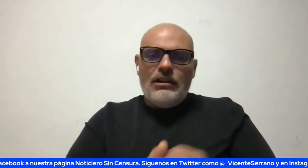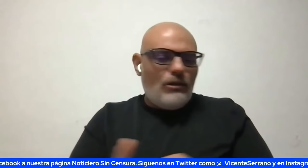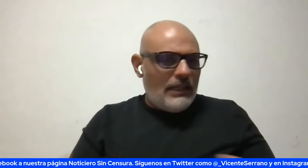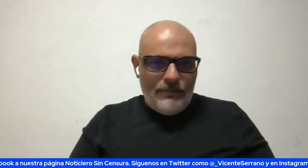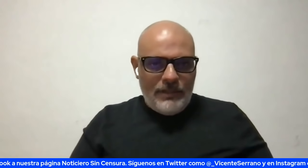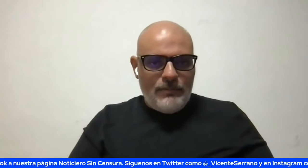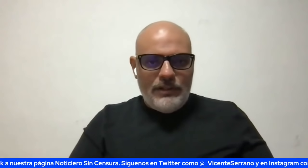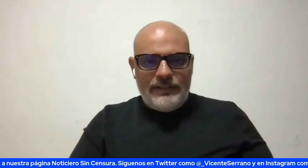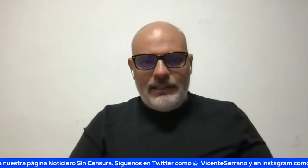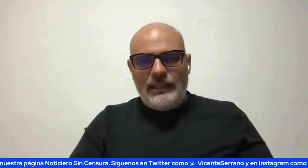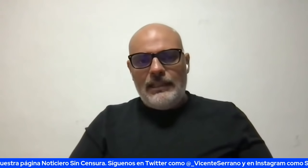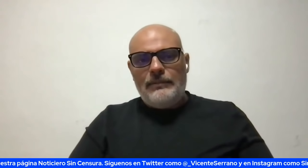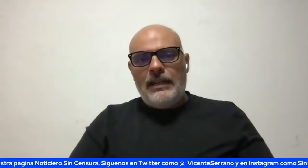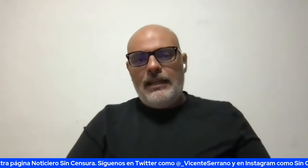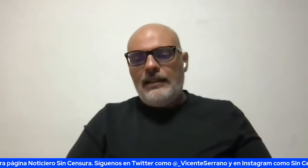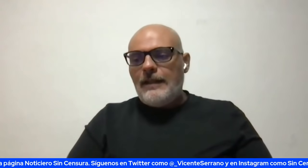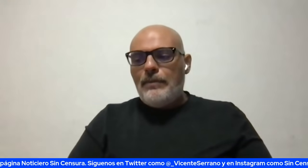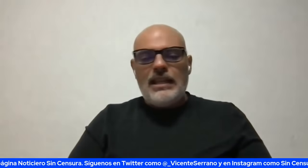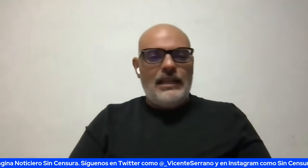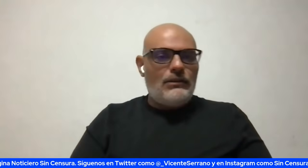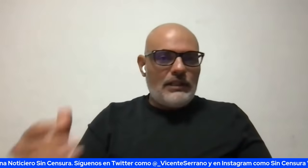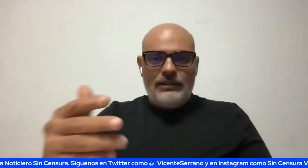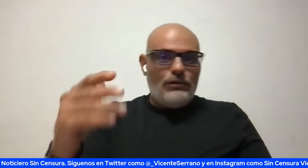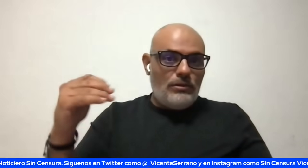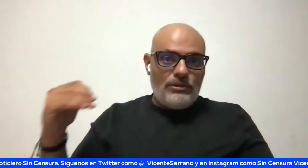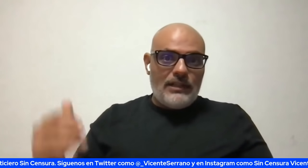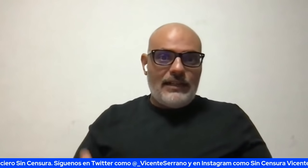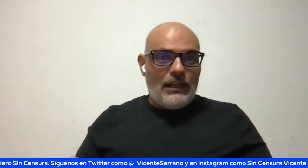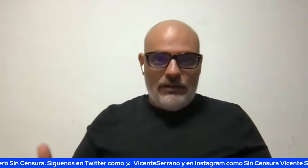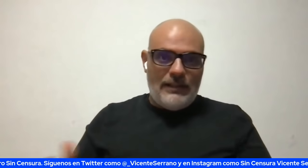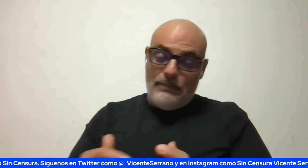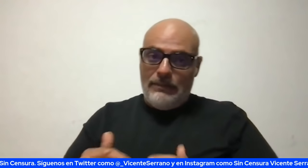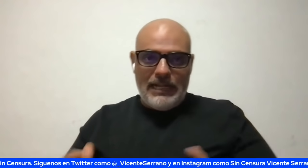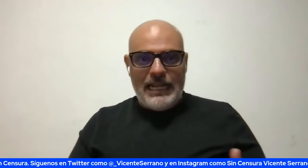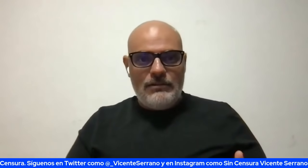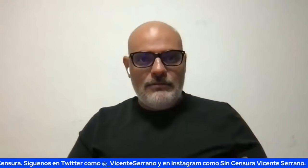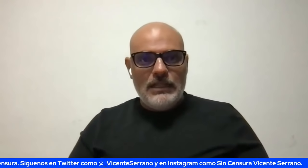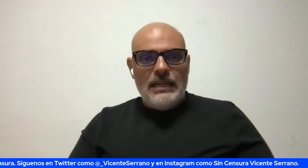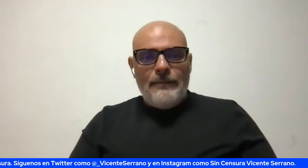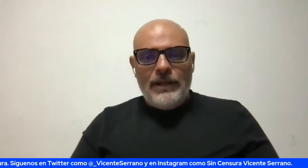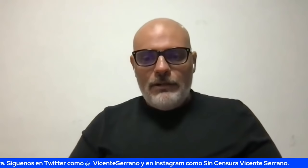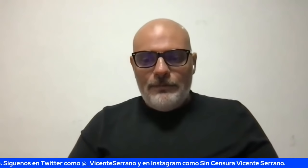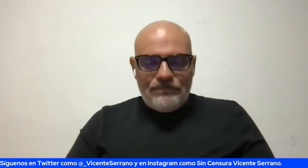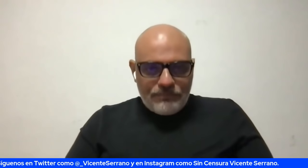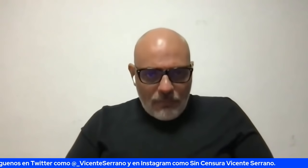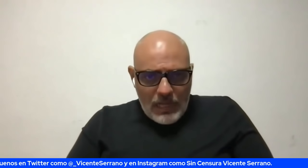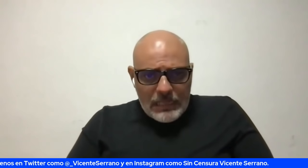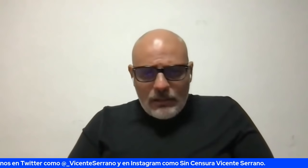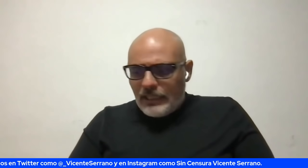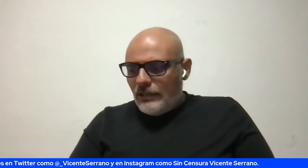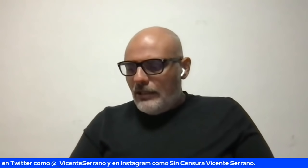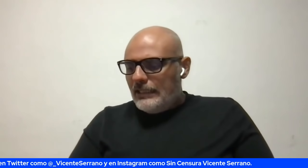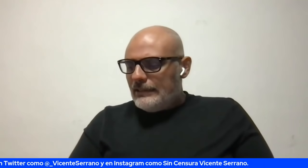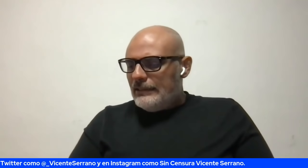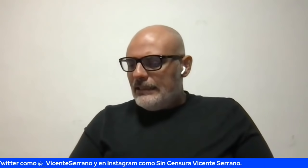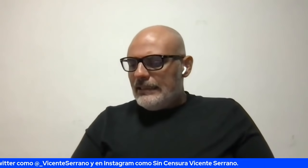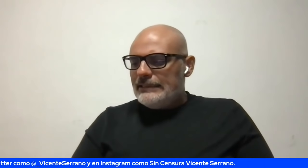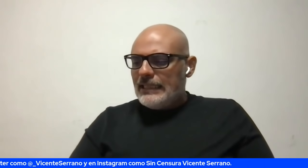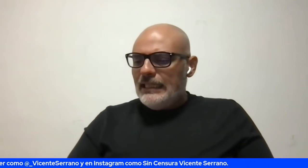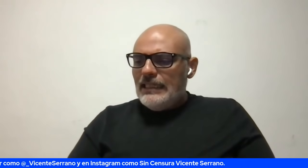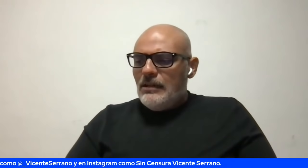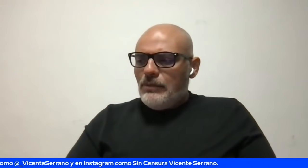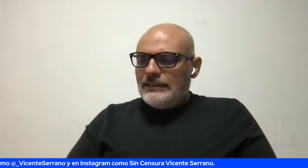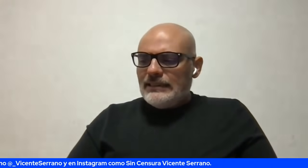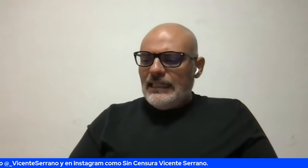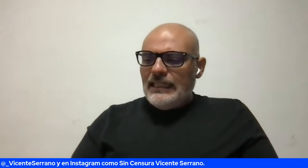Salinas, con el mismo Enrique Peña Nieto, que se lo tuvimos que haber sacado desde el primer año. Pero lo que quiero dar a entender